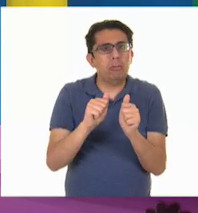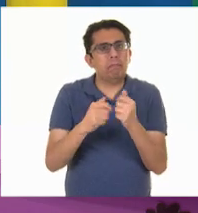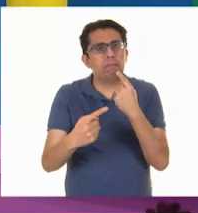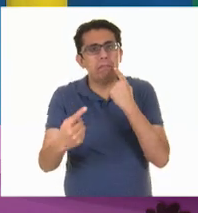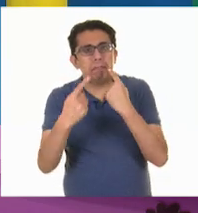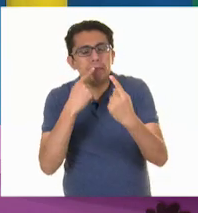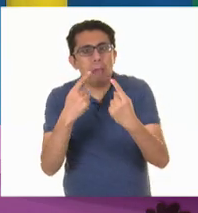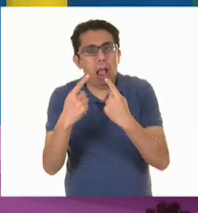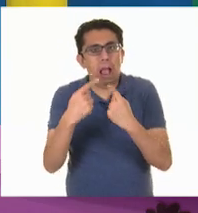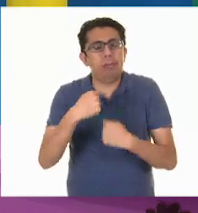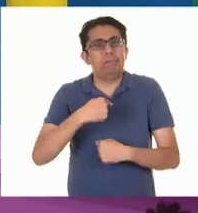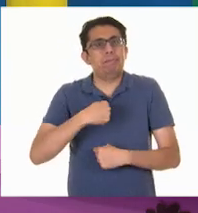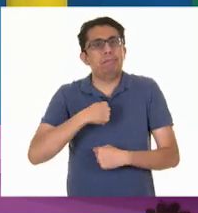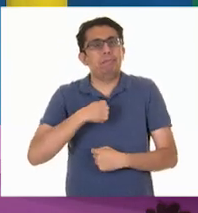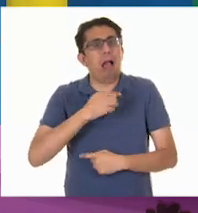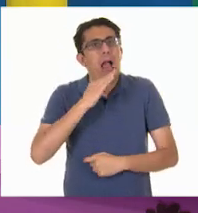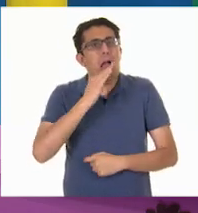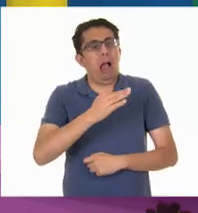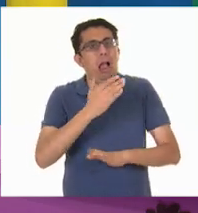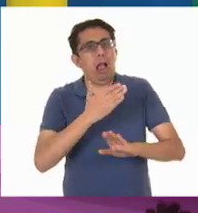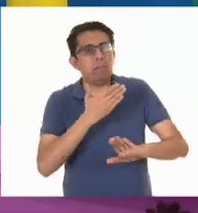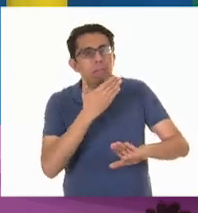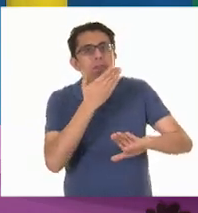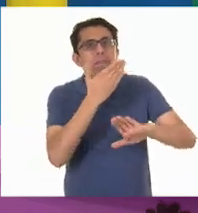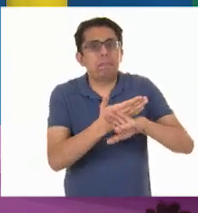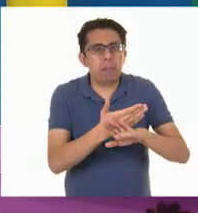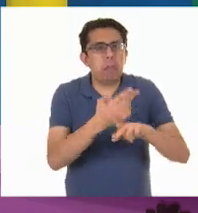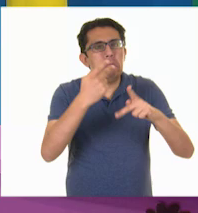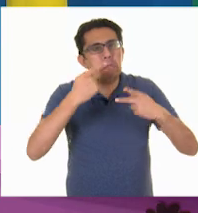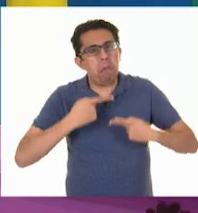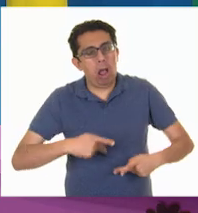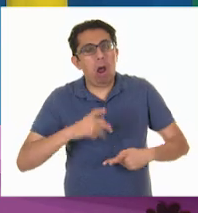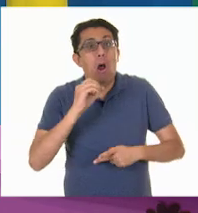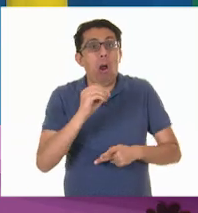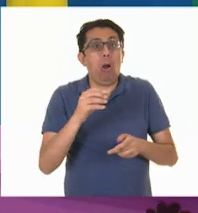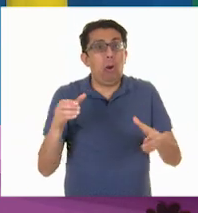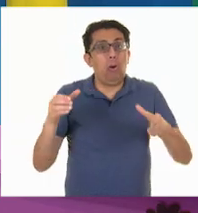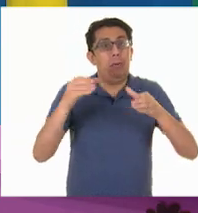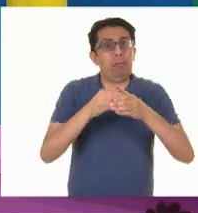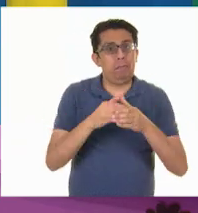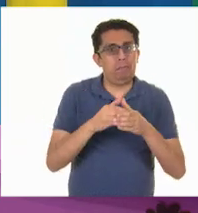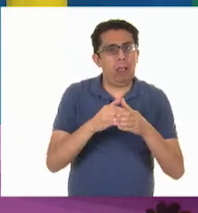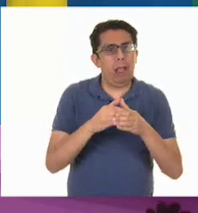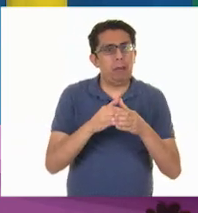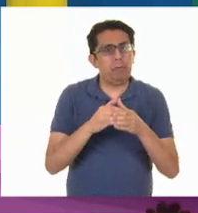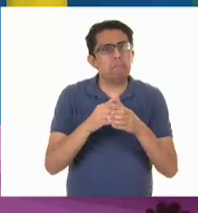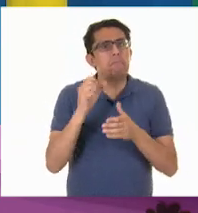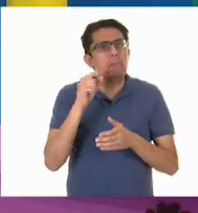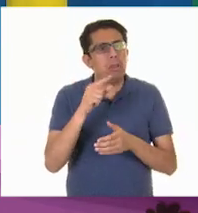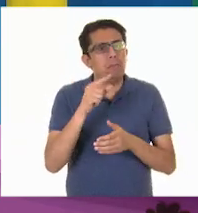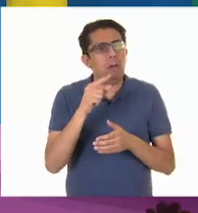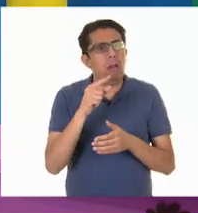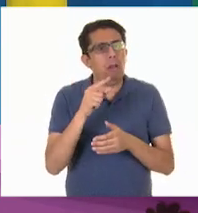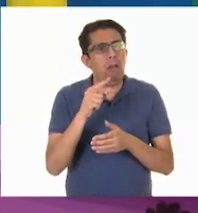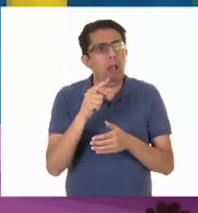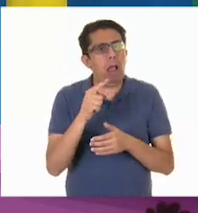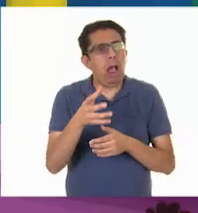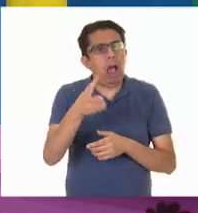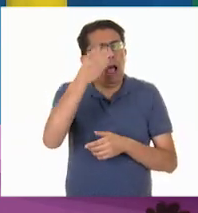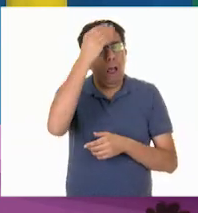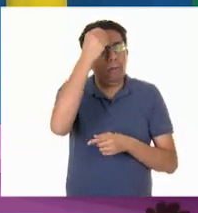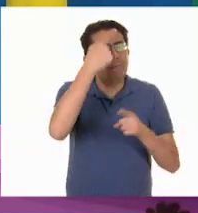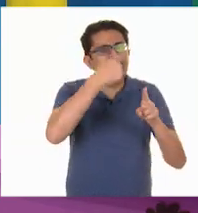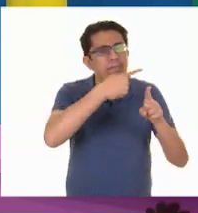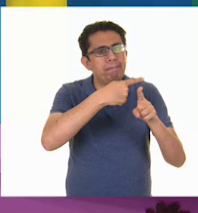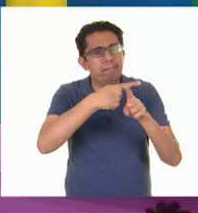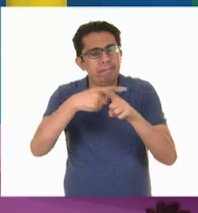del daño a las personas o comunidad. Revisamos diversas situaciones en las cuales, por justicia, las